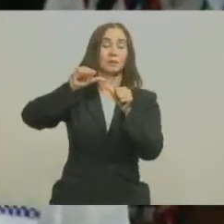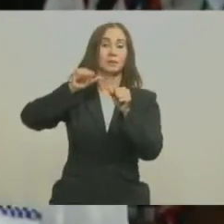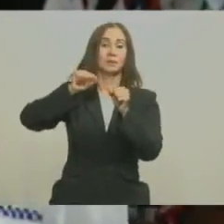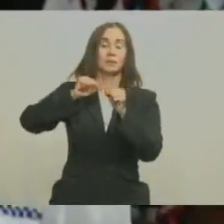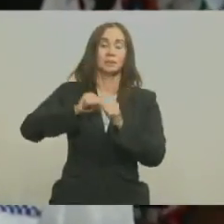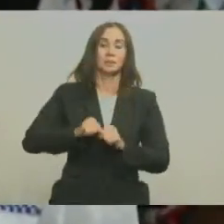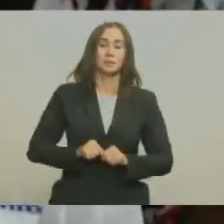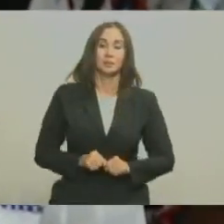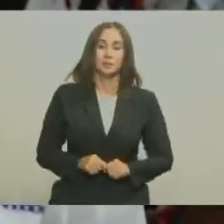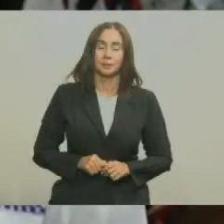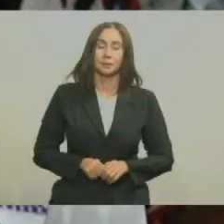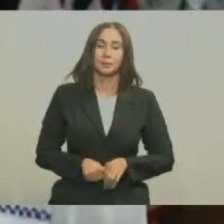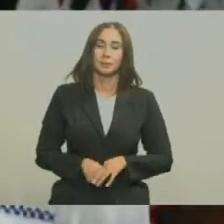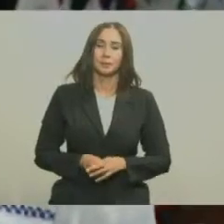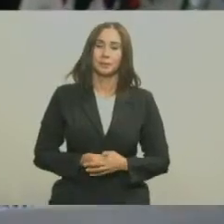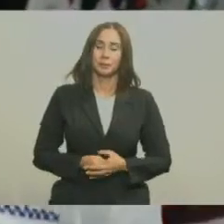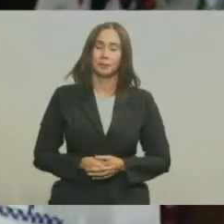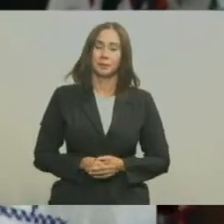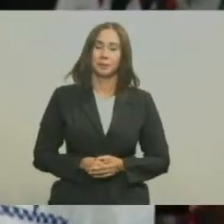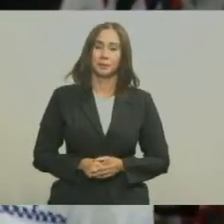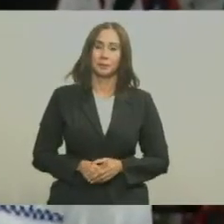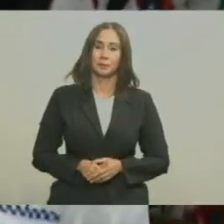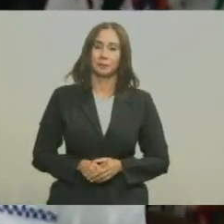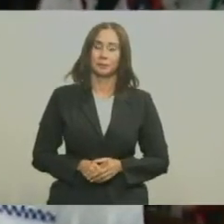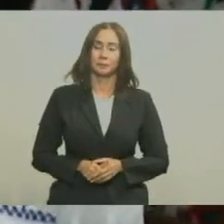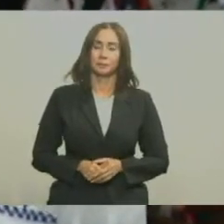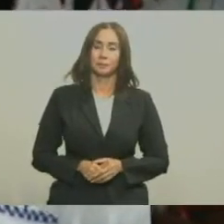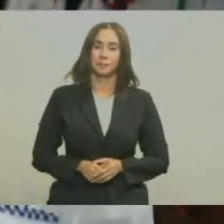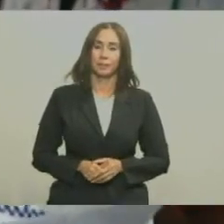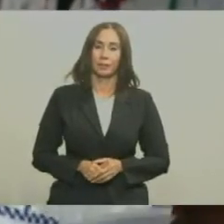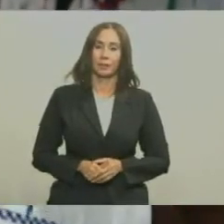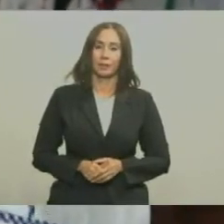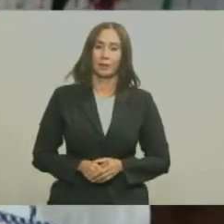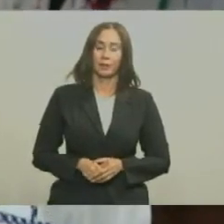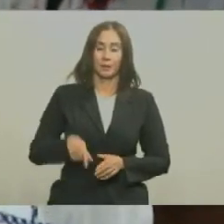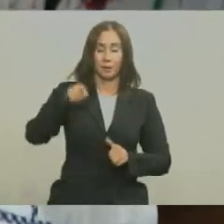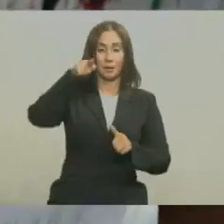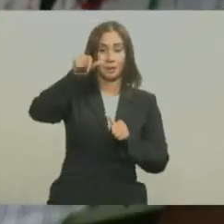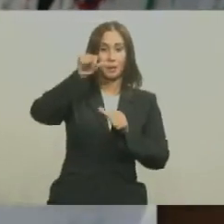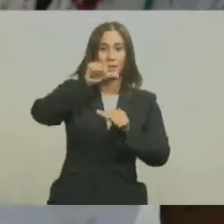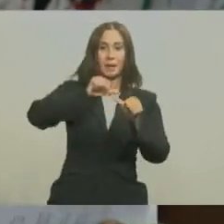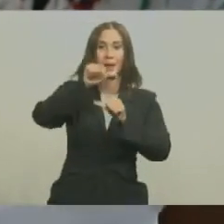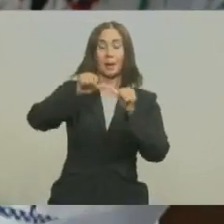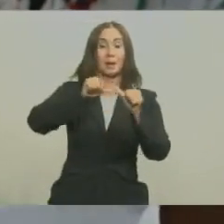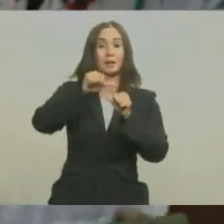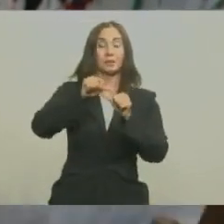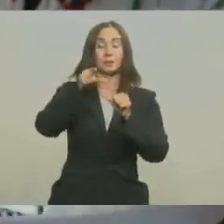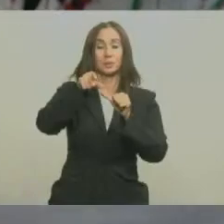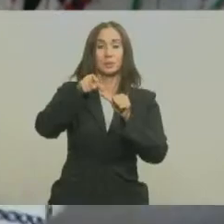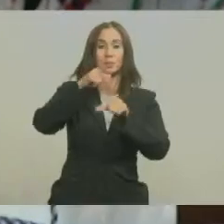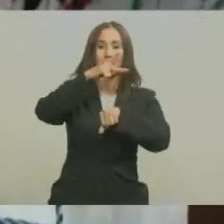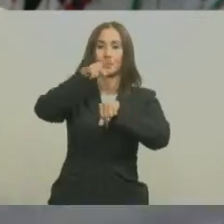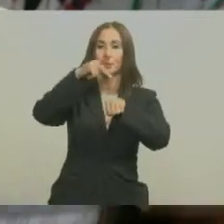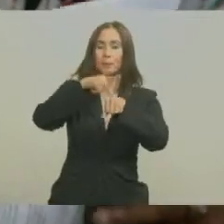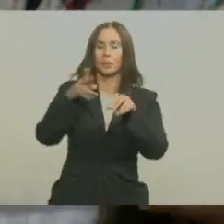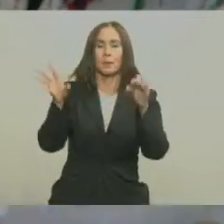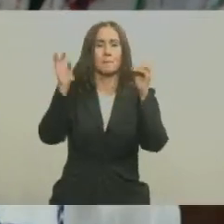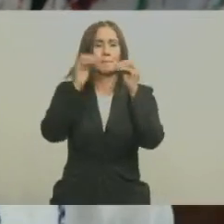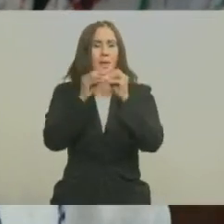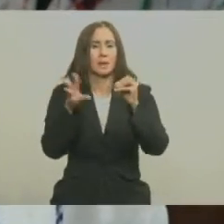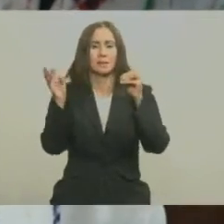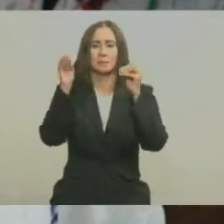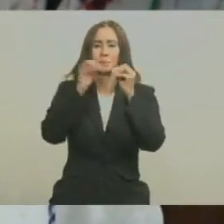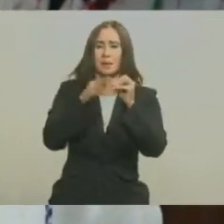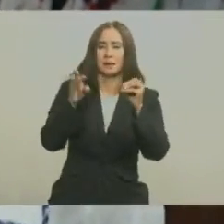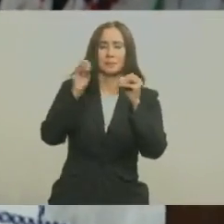que tienen los organismos que al efecto trabajan el tema, es la provincia donde mayor incidencia de niñas embarazadas hay